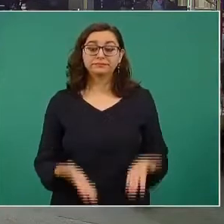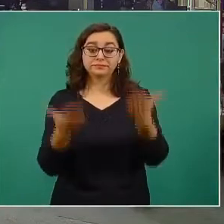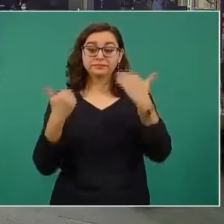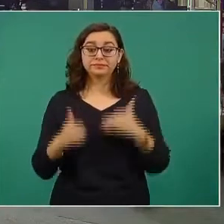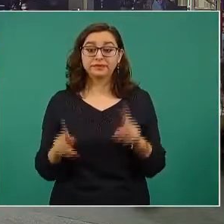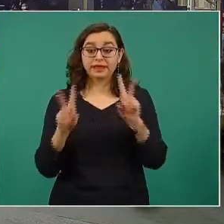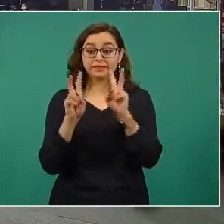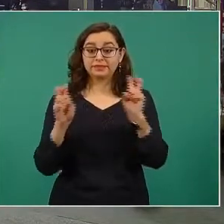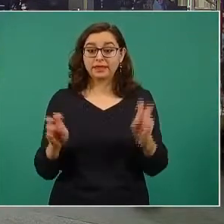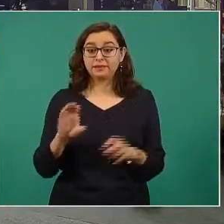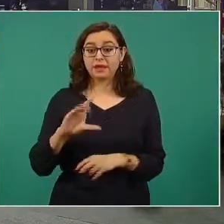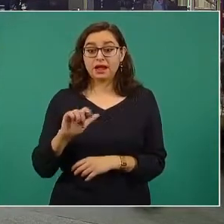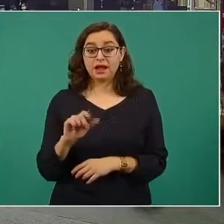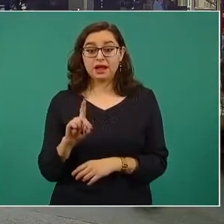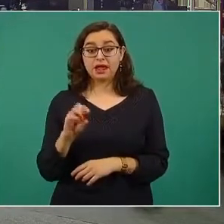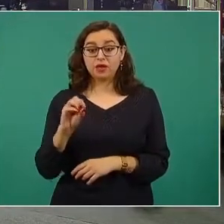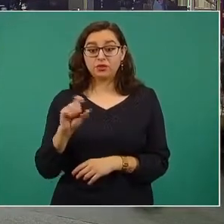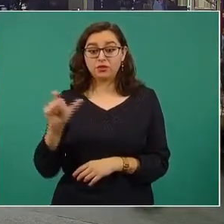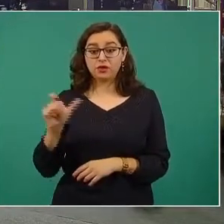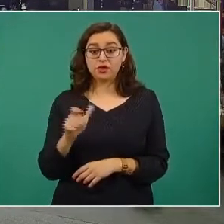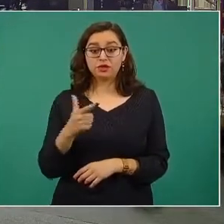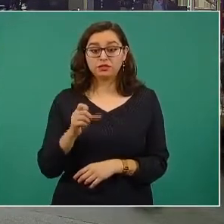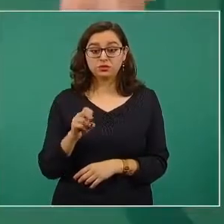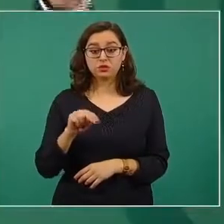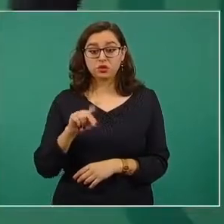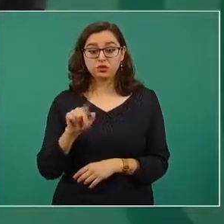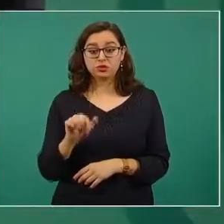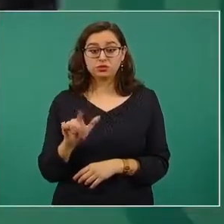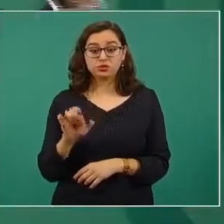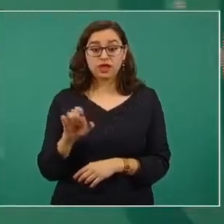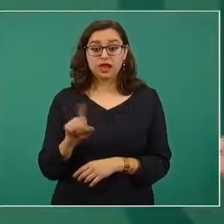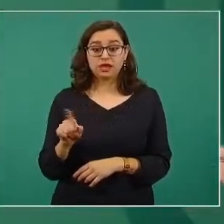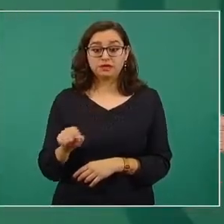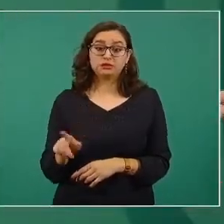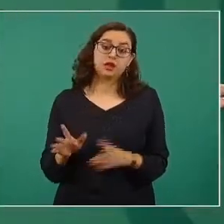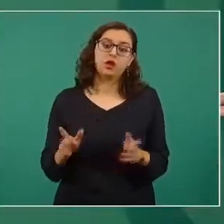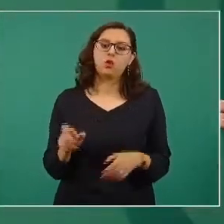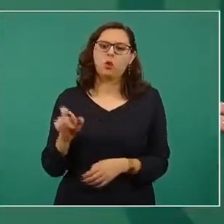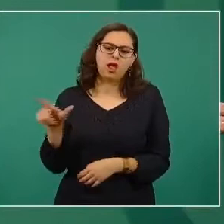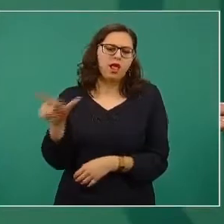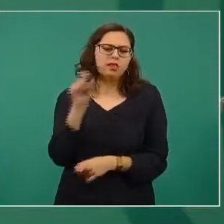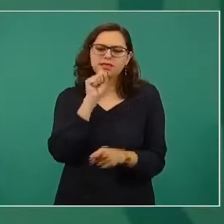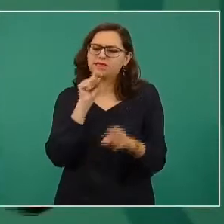González, también paladín de la honestidad.